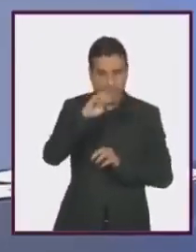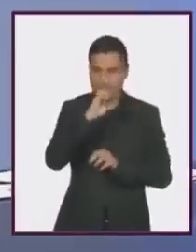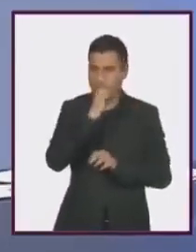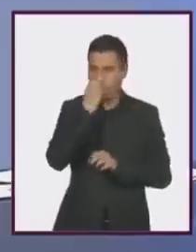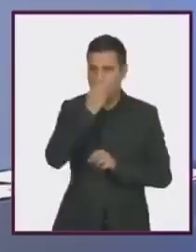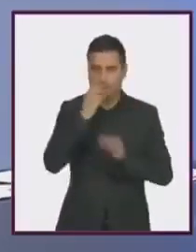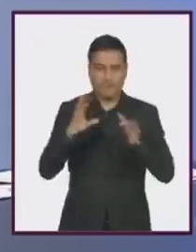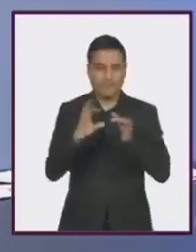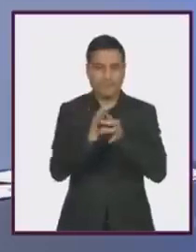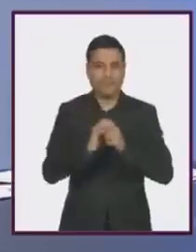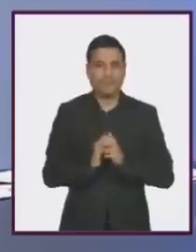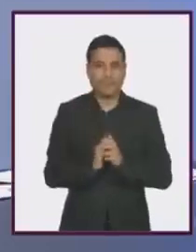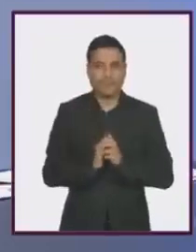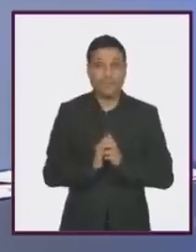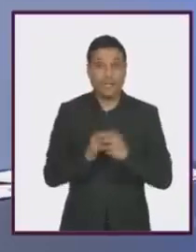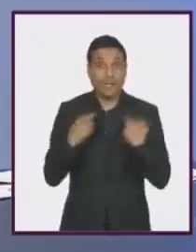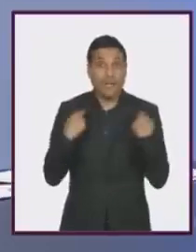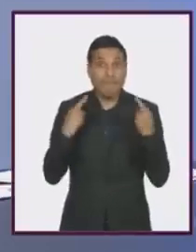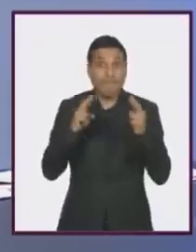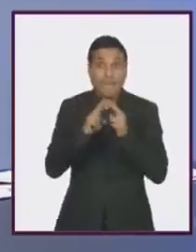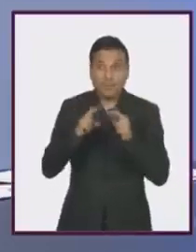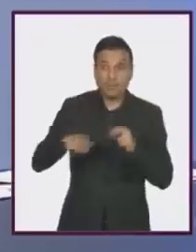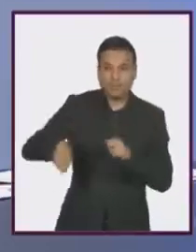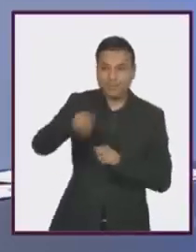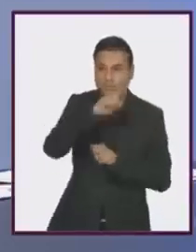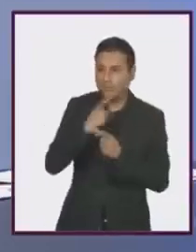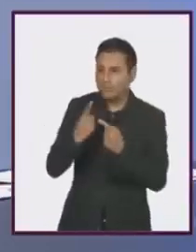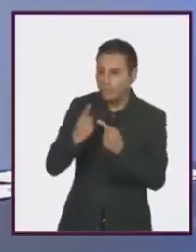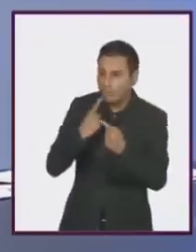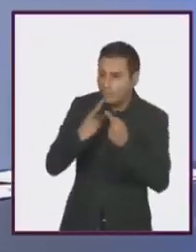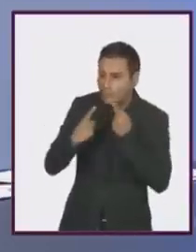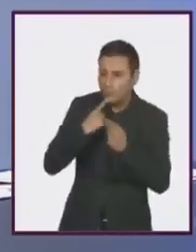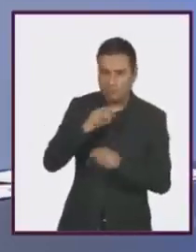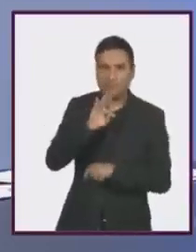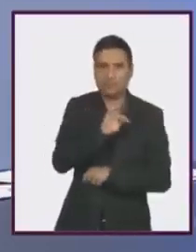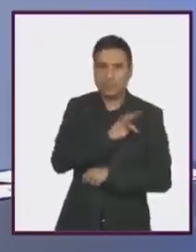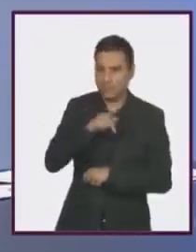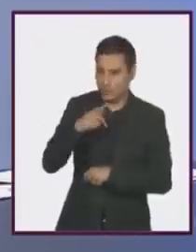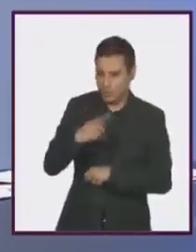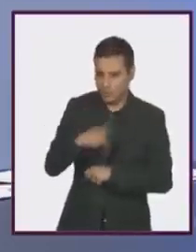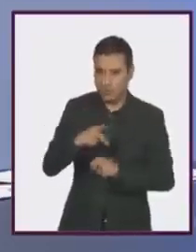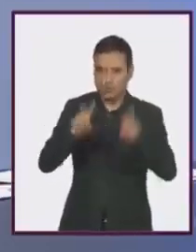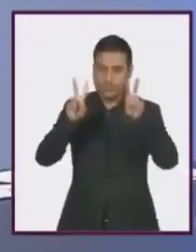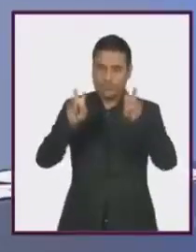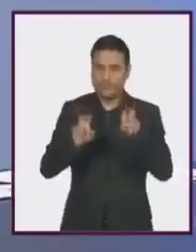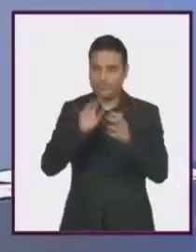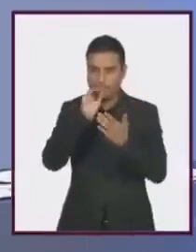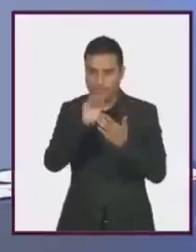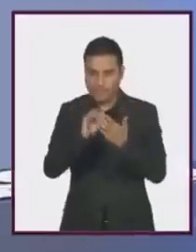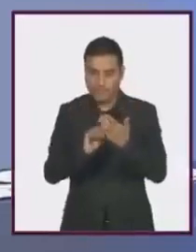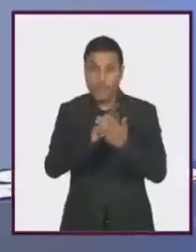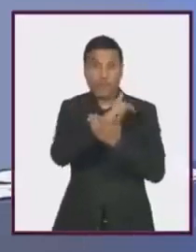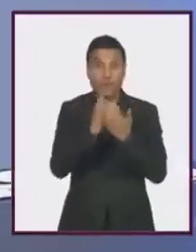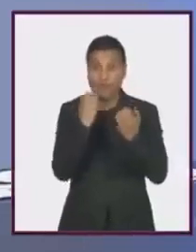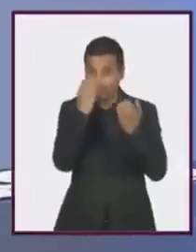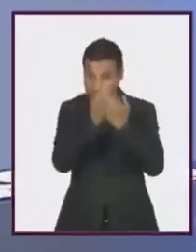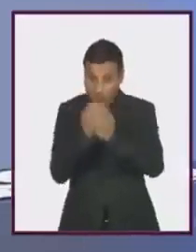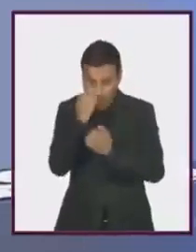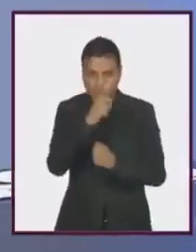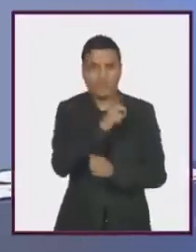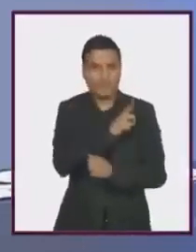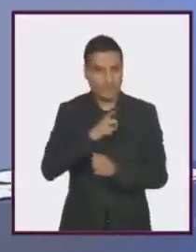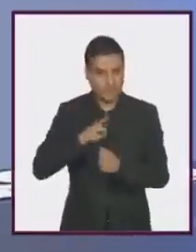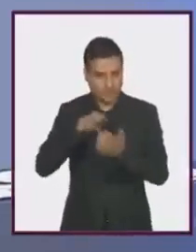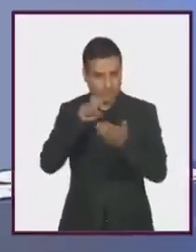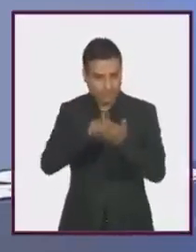codiseño para agregar contenidos locales, pero es necesario depurar el programa analítico. Sí, sin duda, maestra